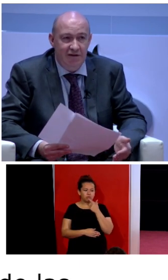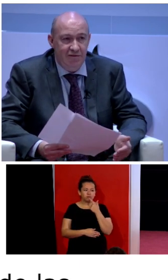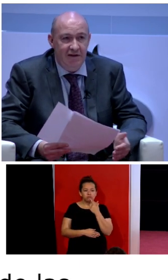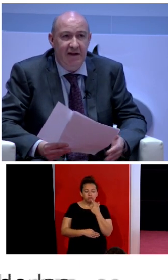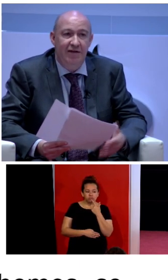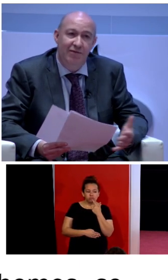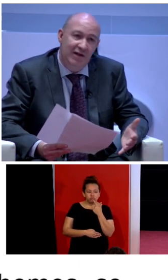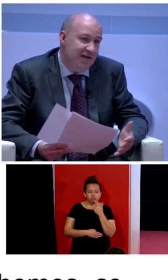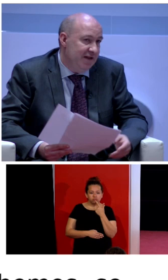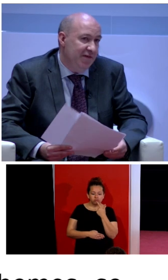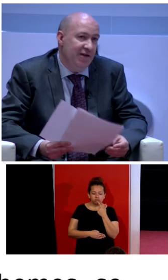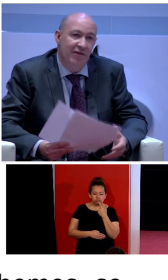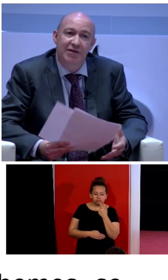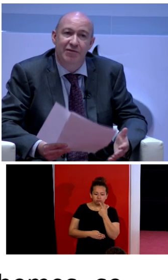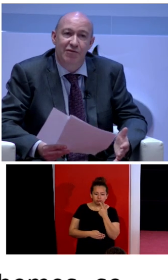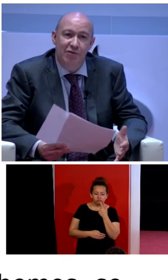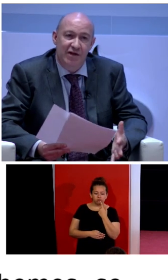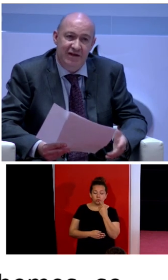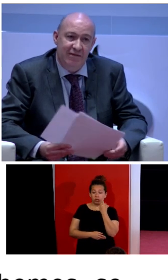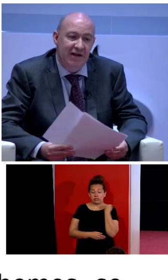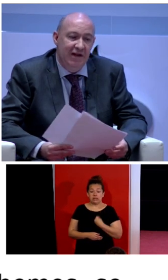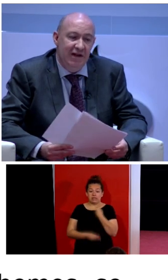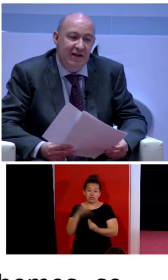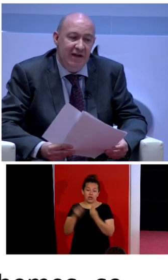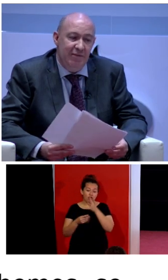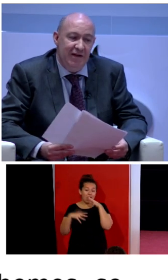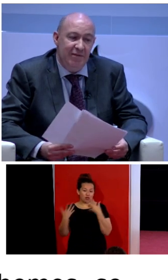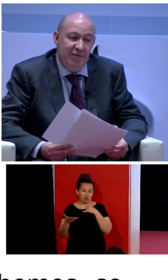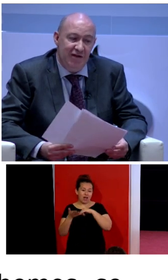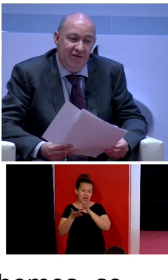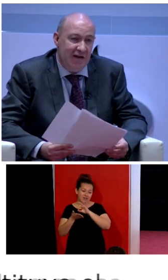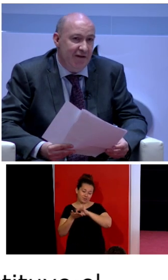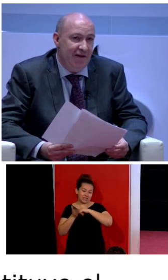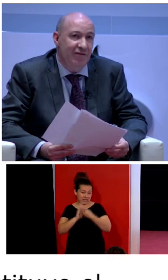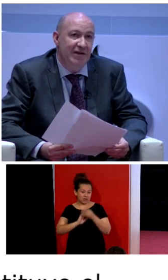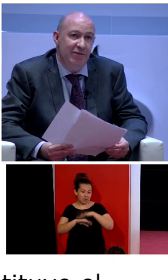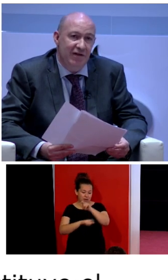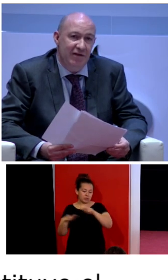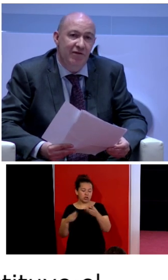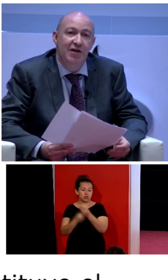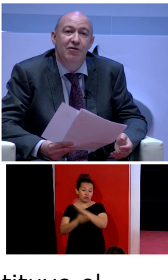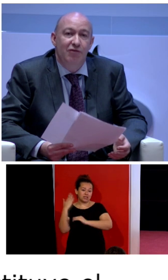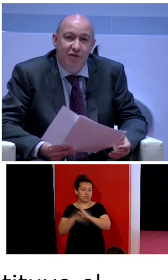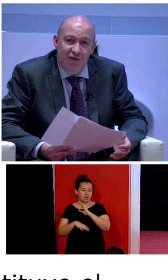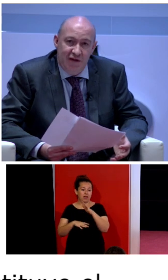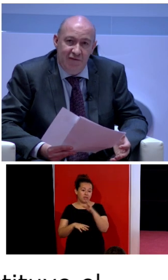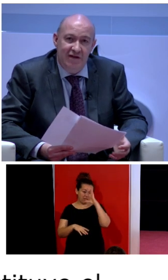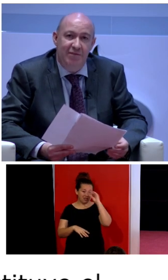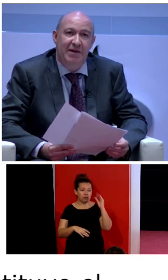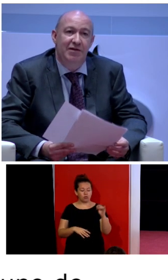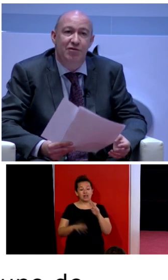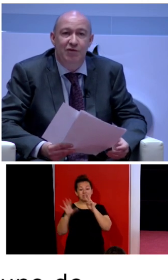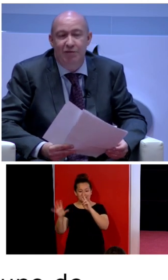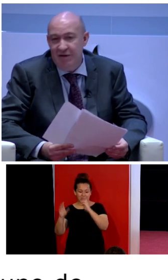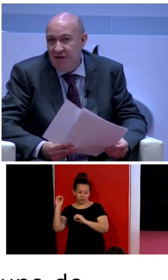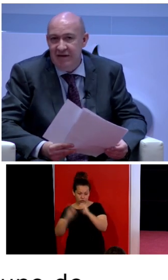se constituye el actual sistema en el cual, sobre un cupo de reserva de plazas para personas con discapacidad de un 7%, un 2% de estas